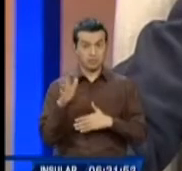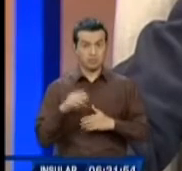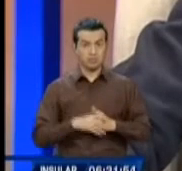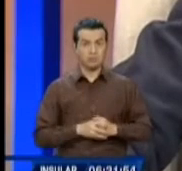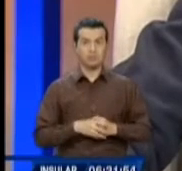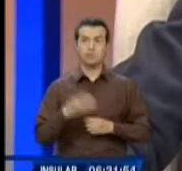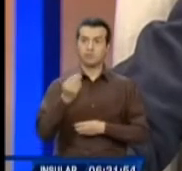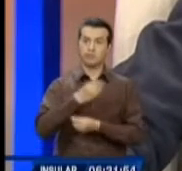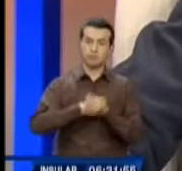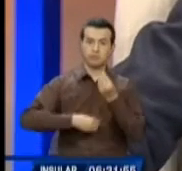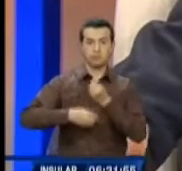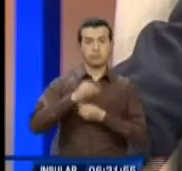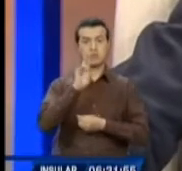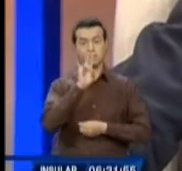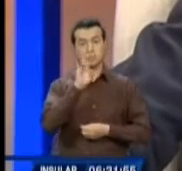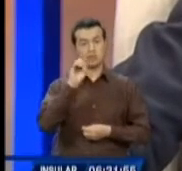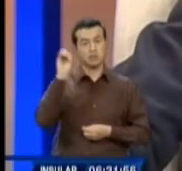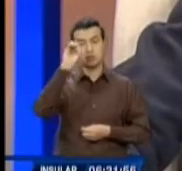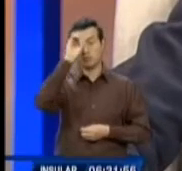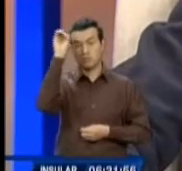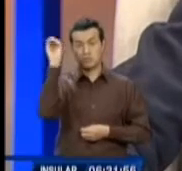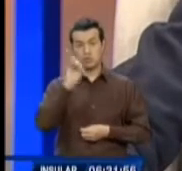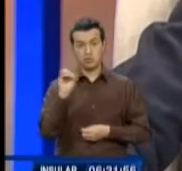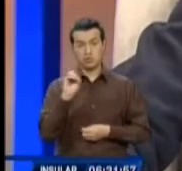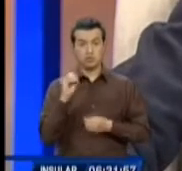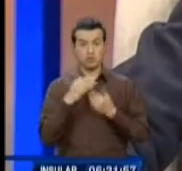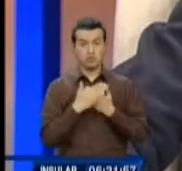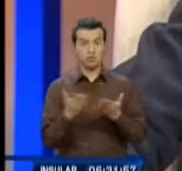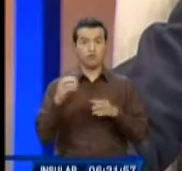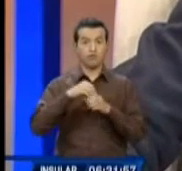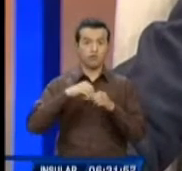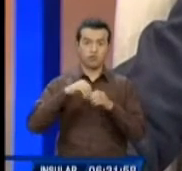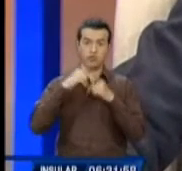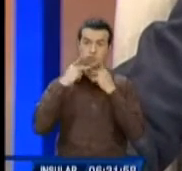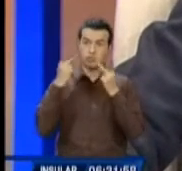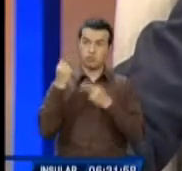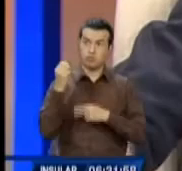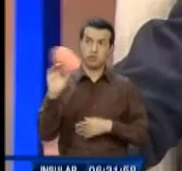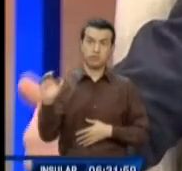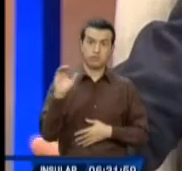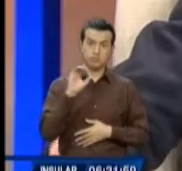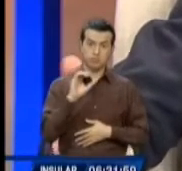Nos financiamos en un 70-80% con fondos públicos,